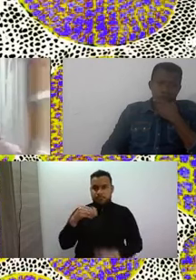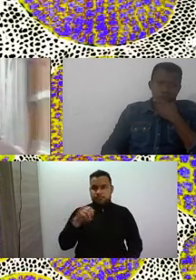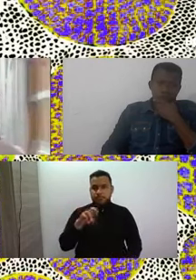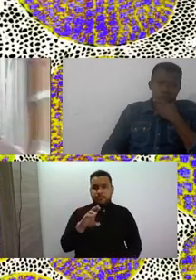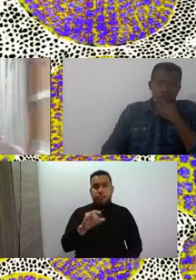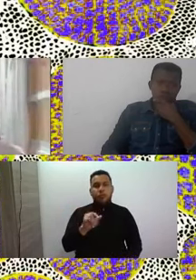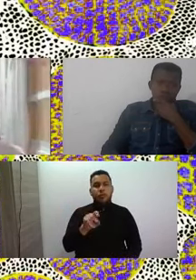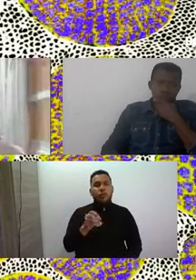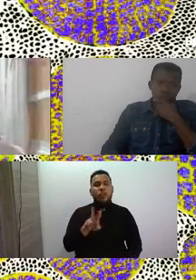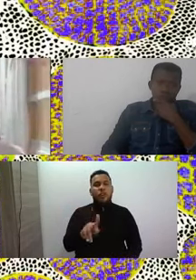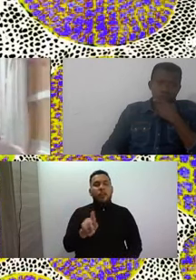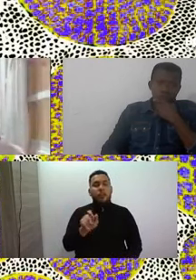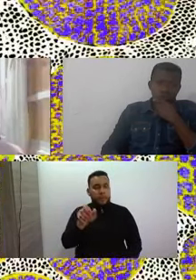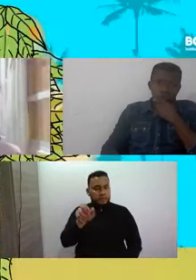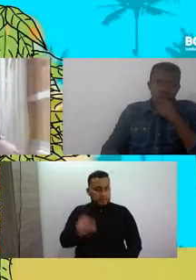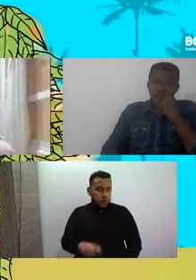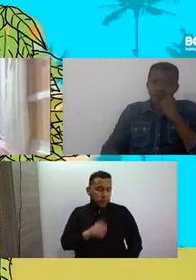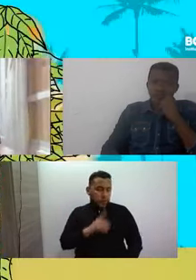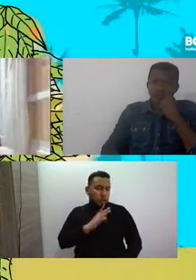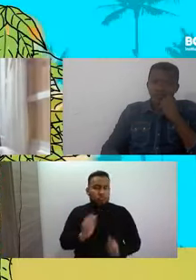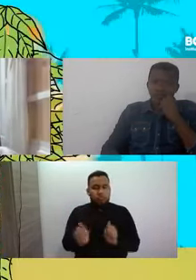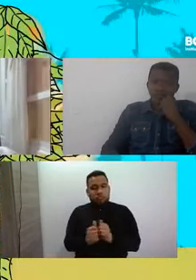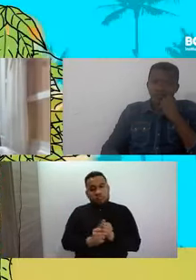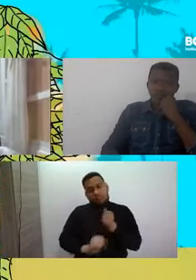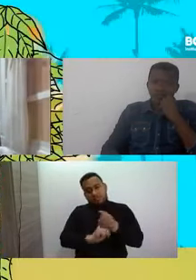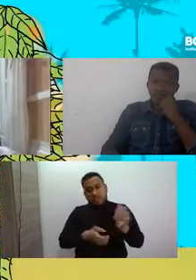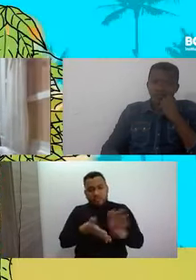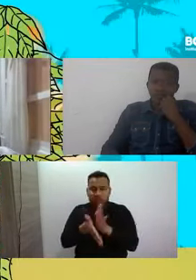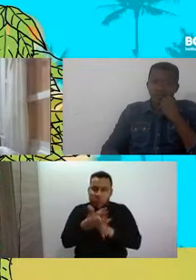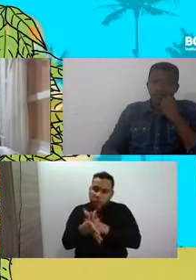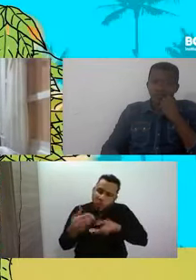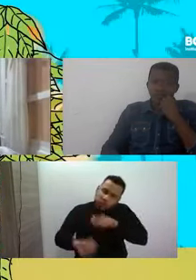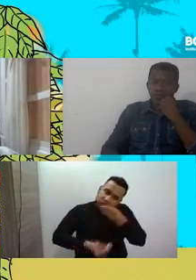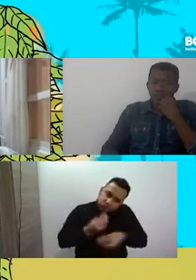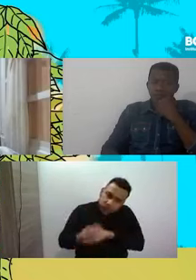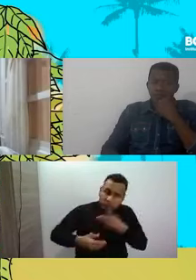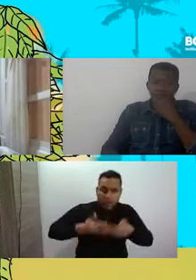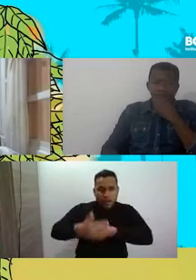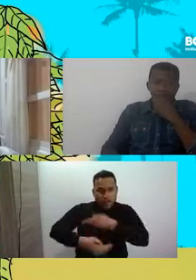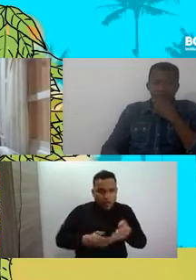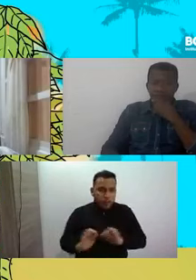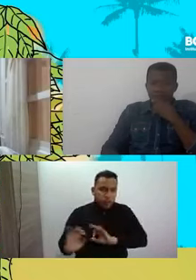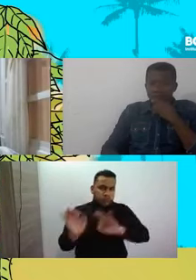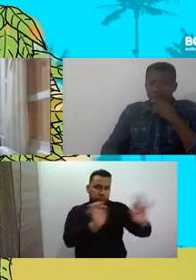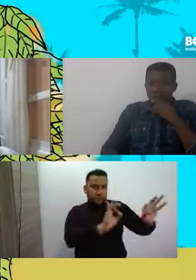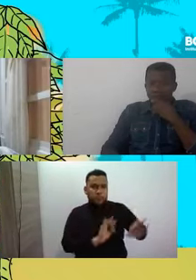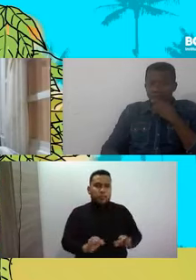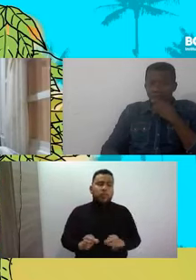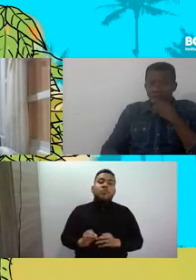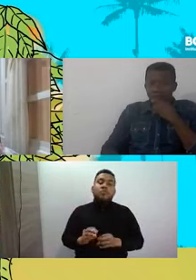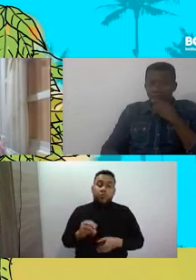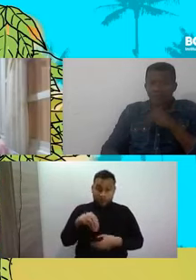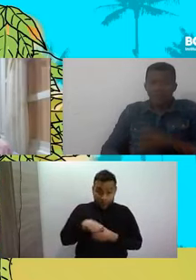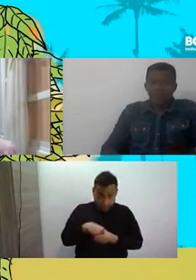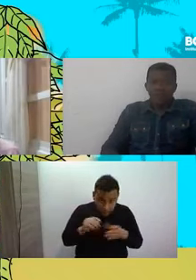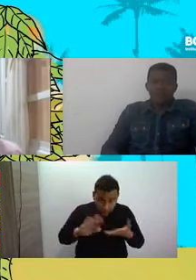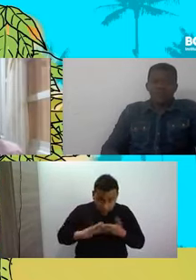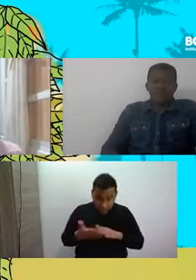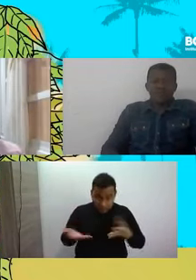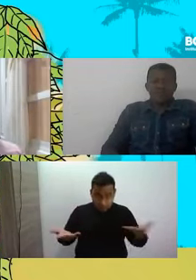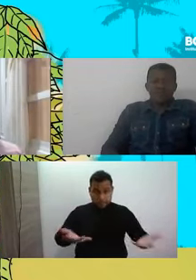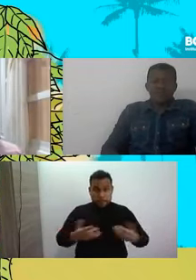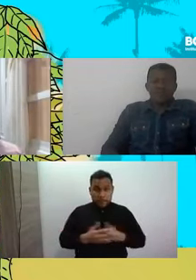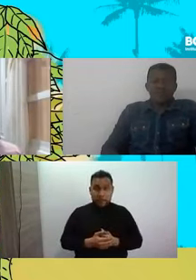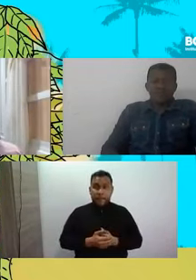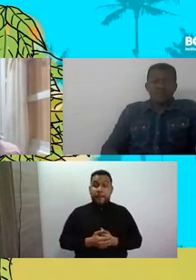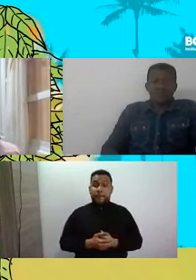Hooker, quien nos estará acompañando y contando cómo fue todo el proceso organizativo de esta comunidad.